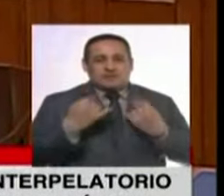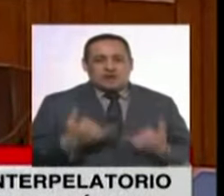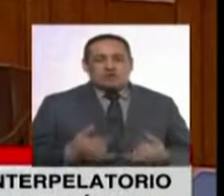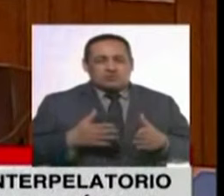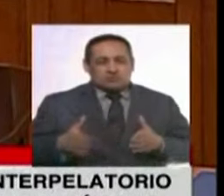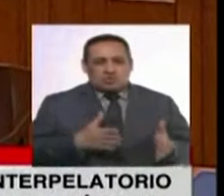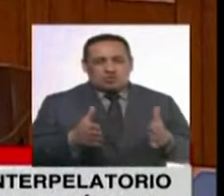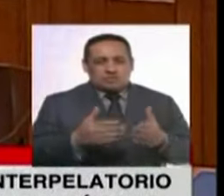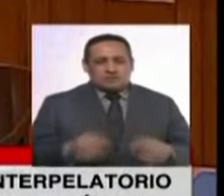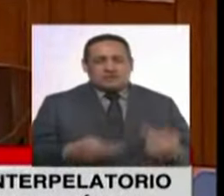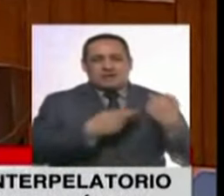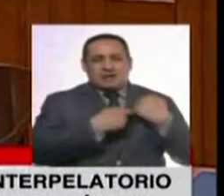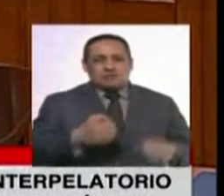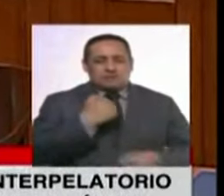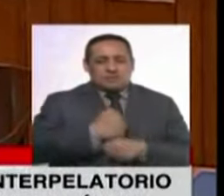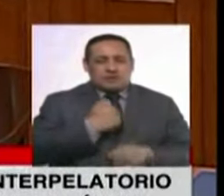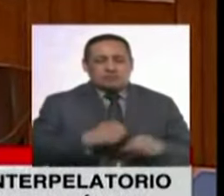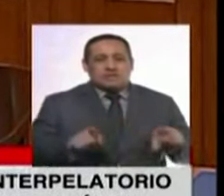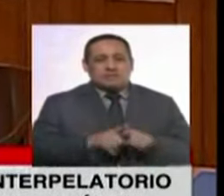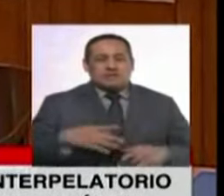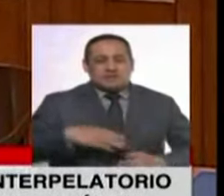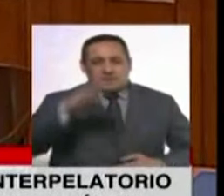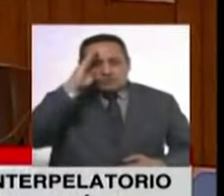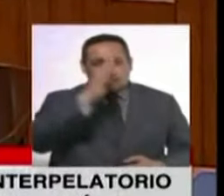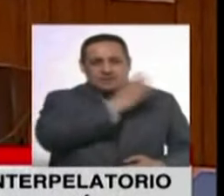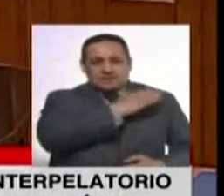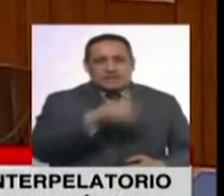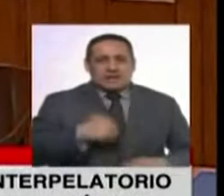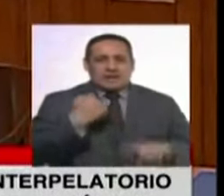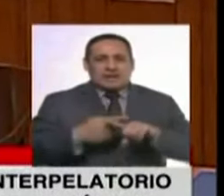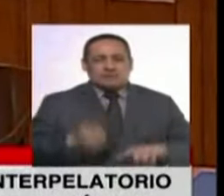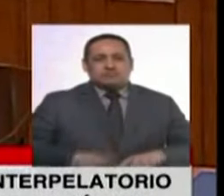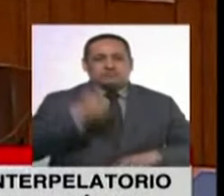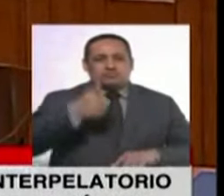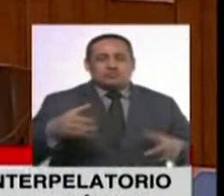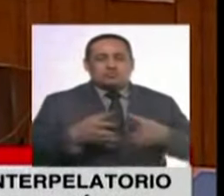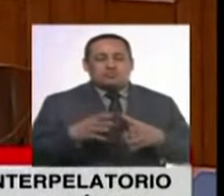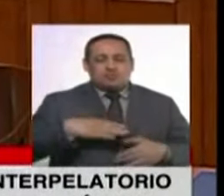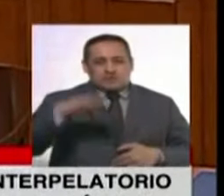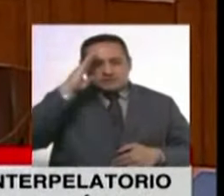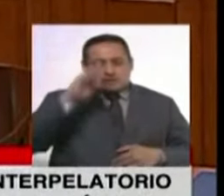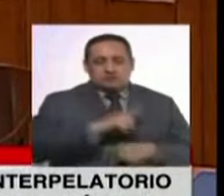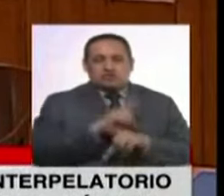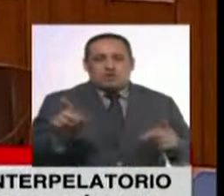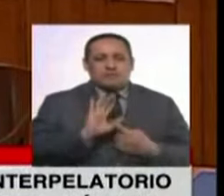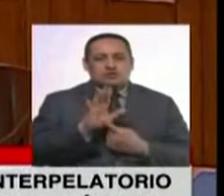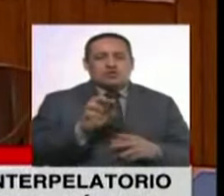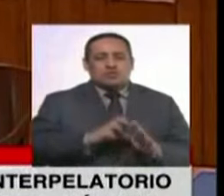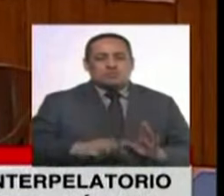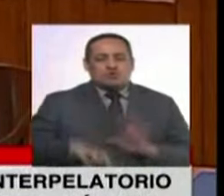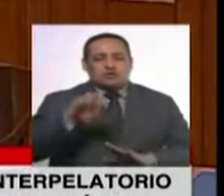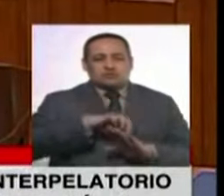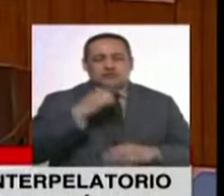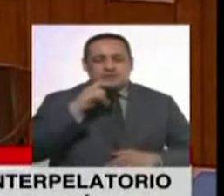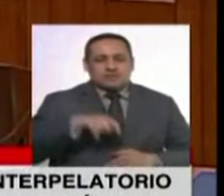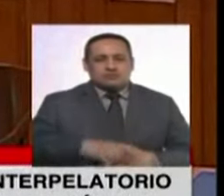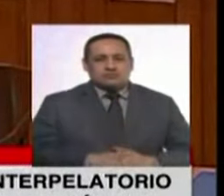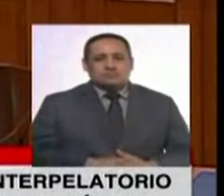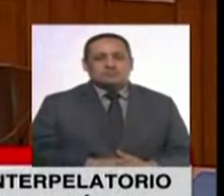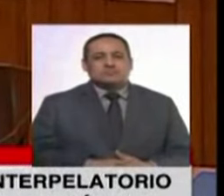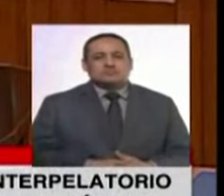el transcurso del ejercicio del cargo el general El ex comandante general de la Policía Nacional no presentó los proyectos correspondientes